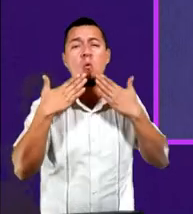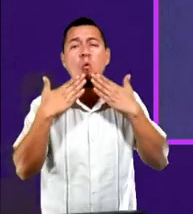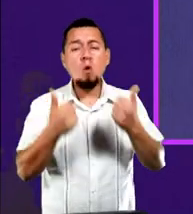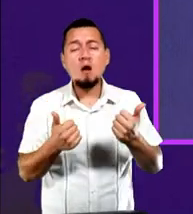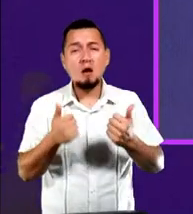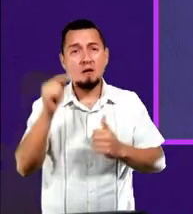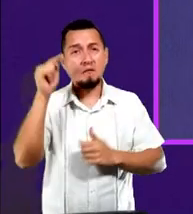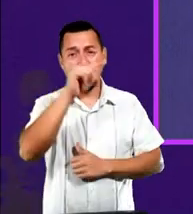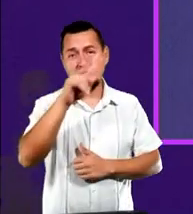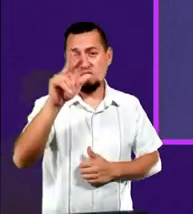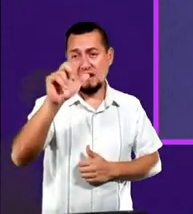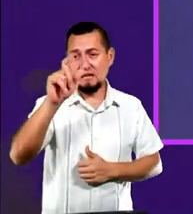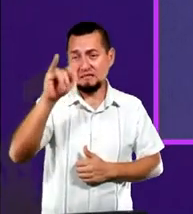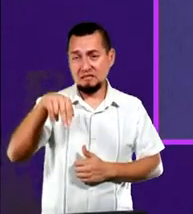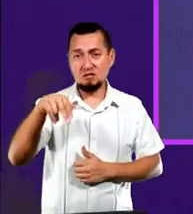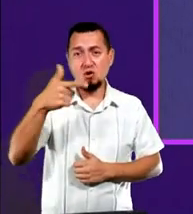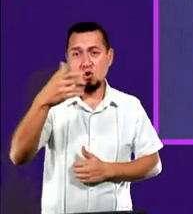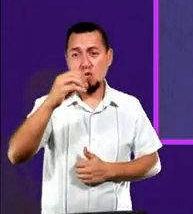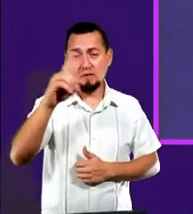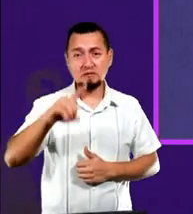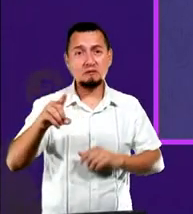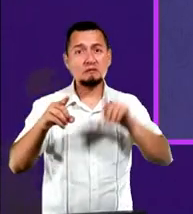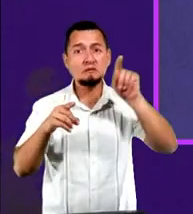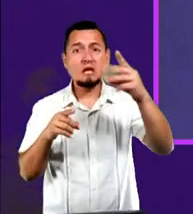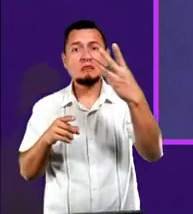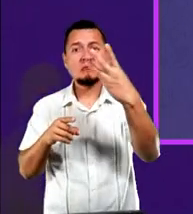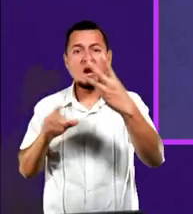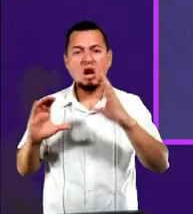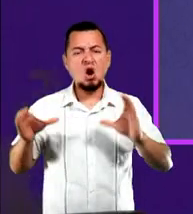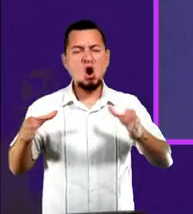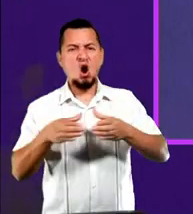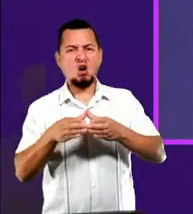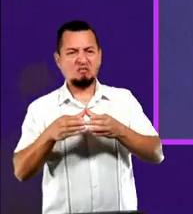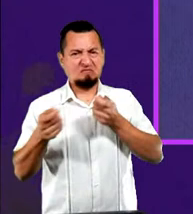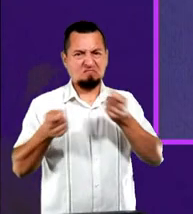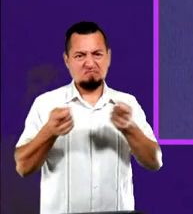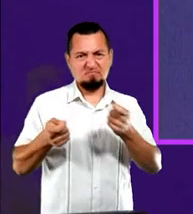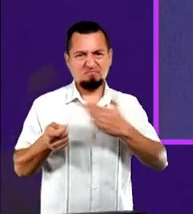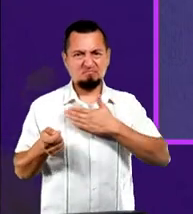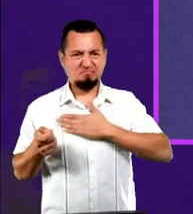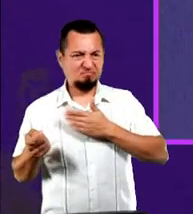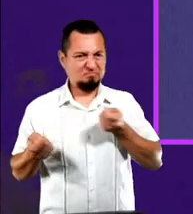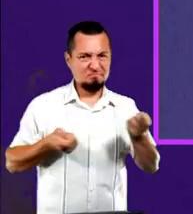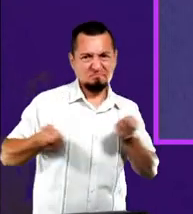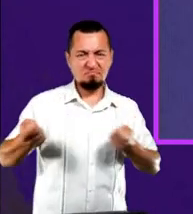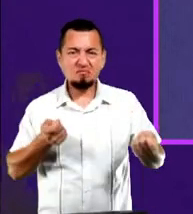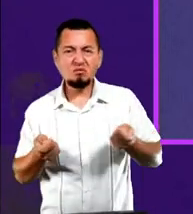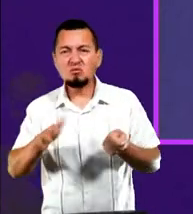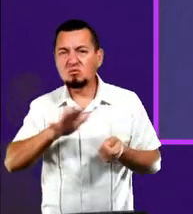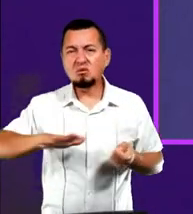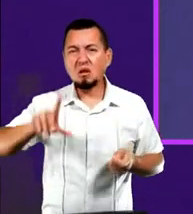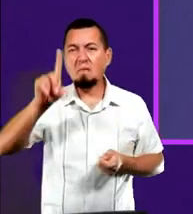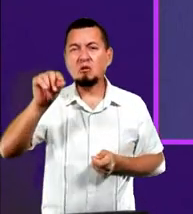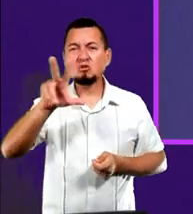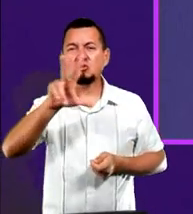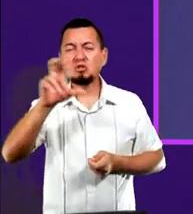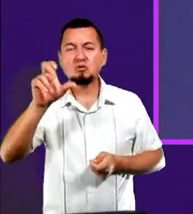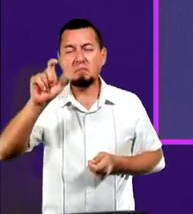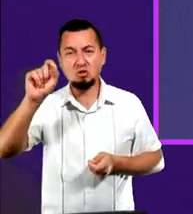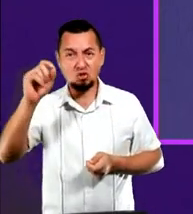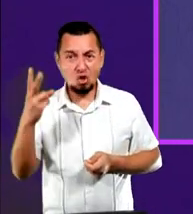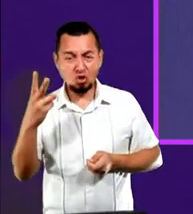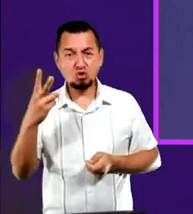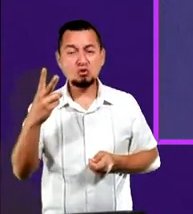en 3 congresos constituyentes: el de 1822, el de